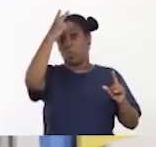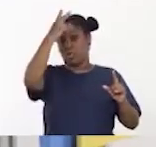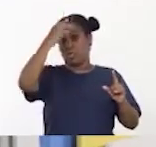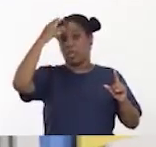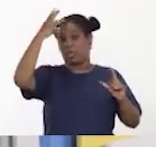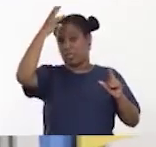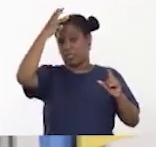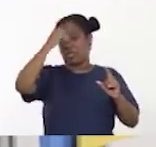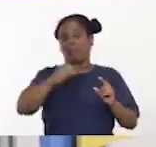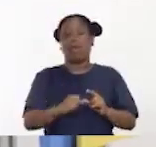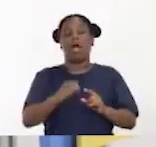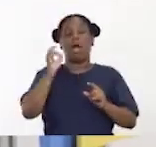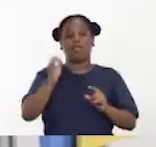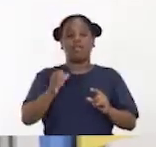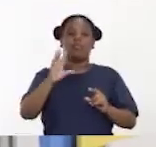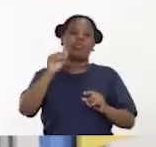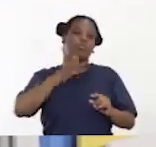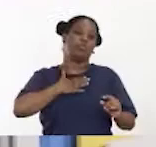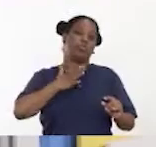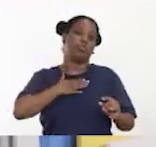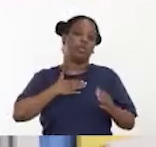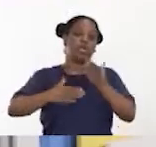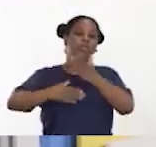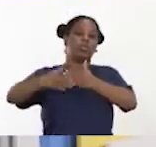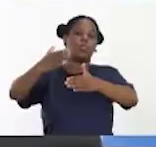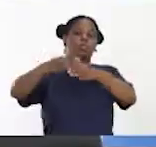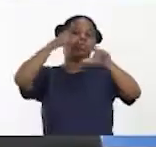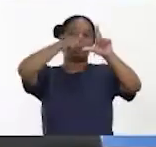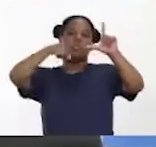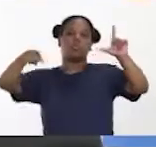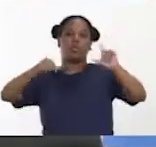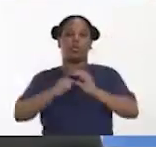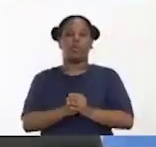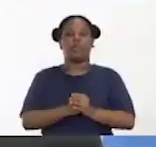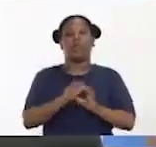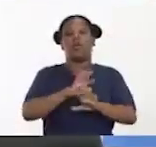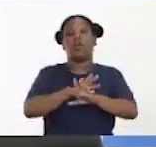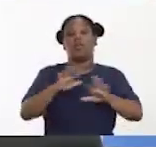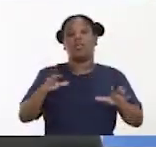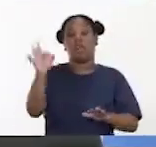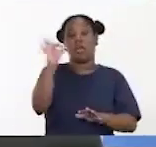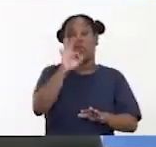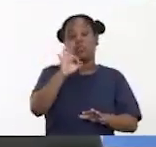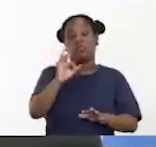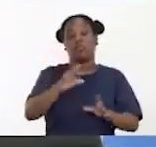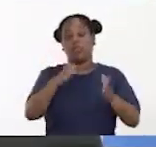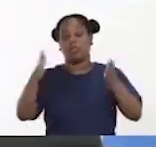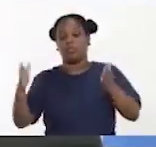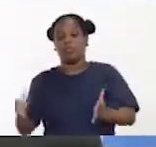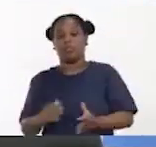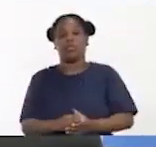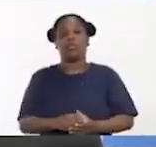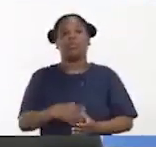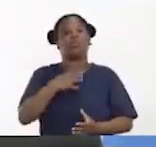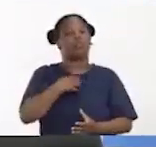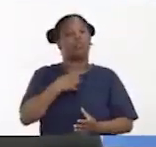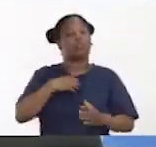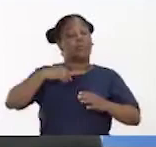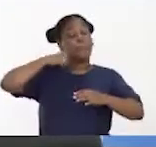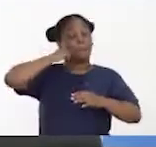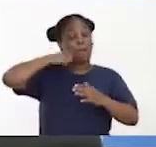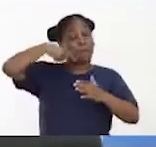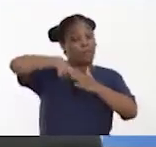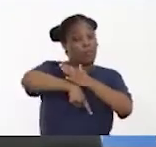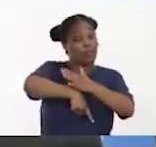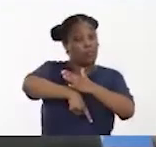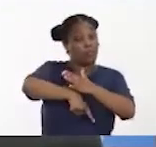profundo que como lo vimos en los semestres anteriores. Aquí destacamos las principales propiedades, lo del dominio,